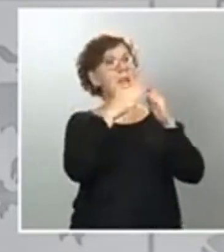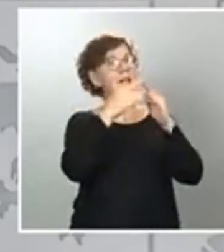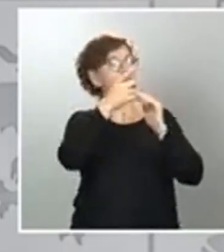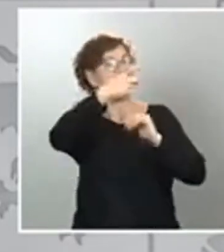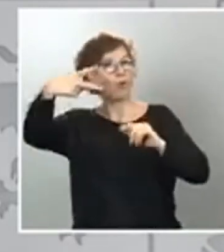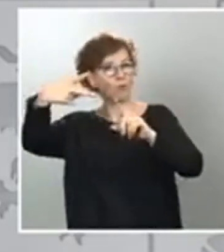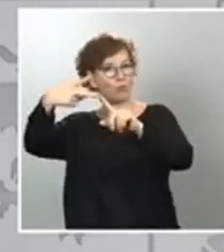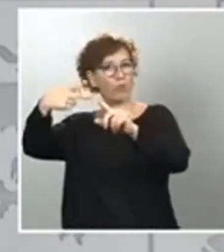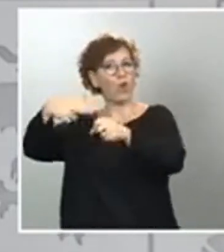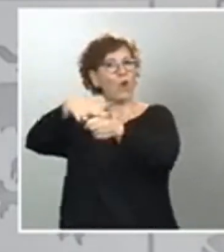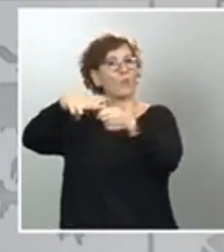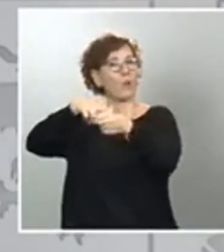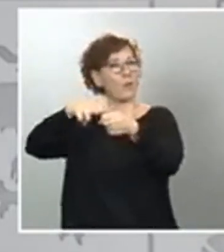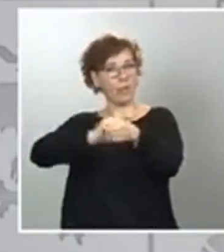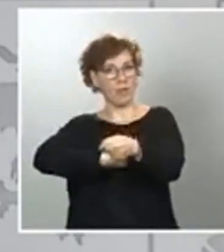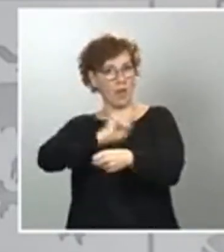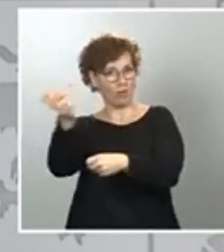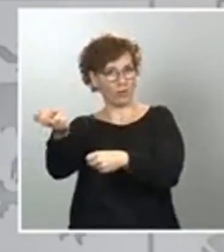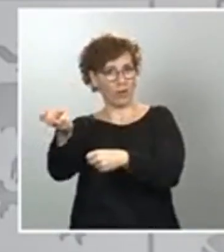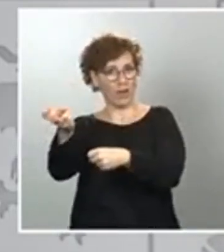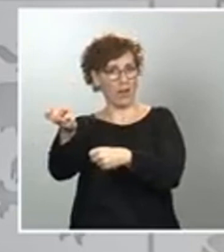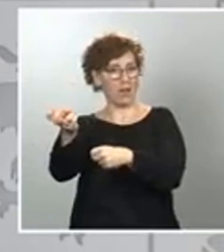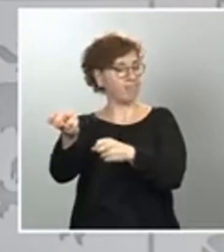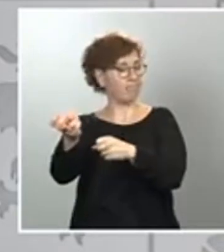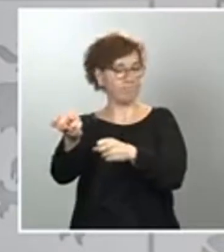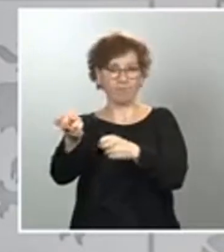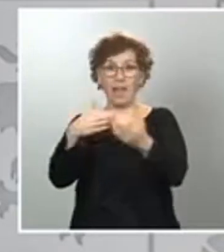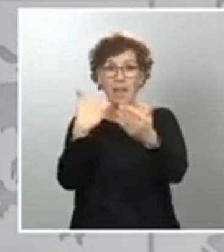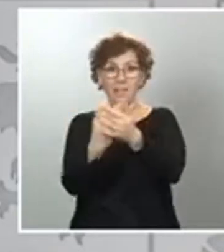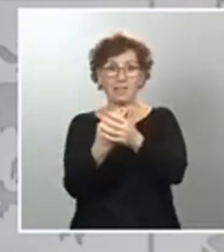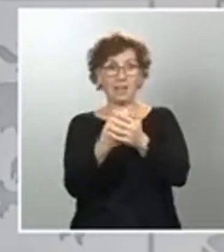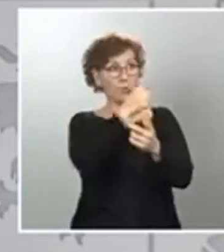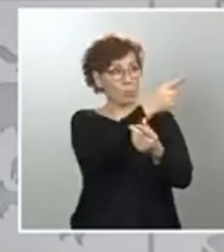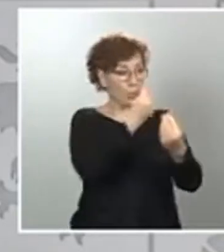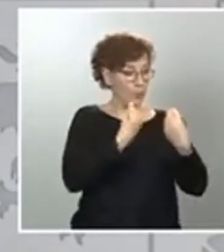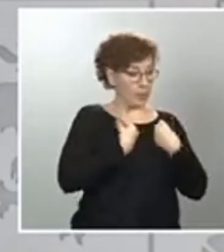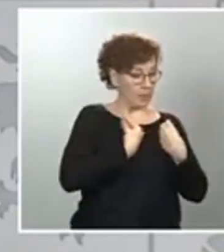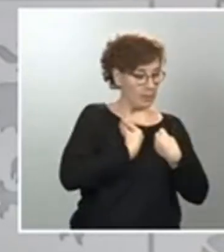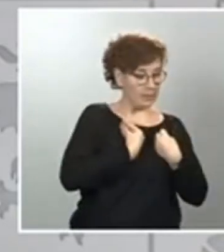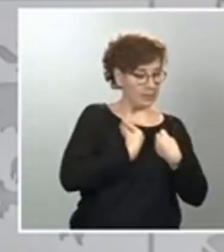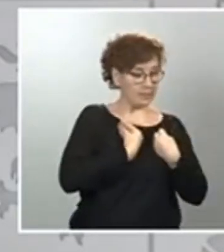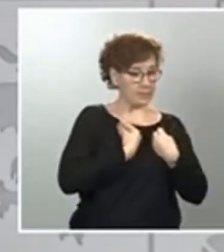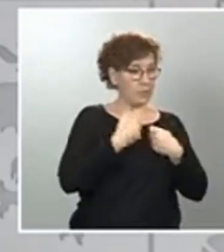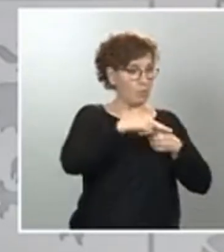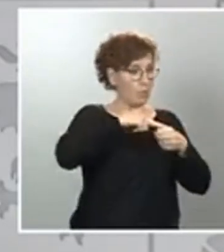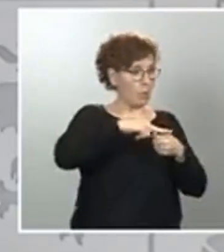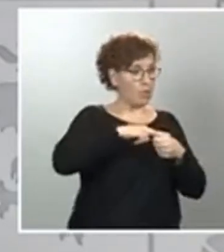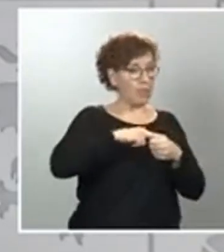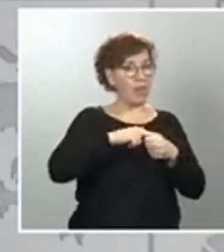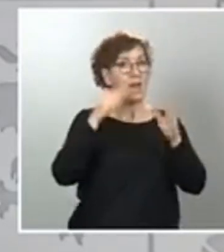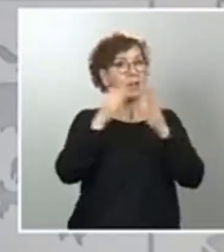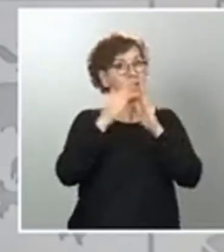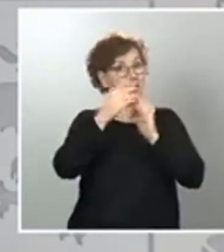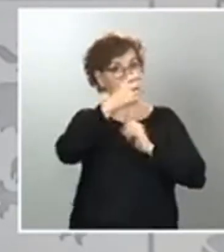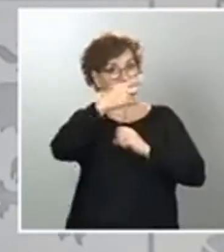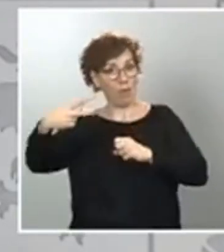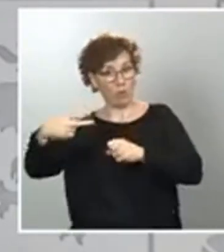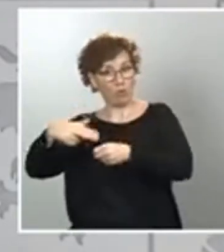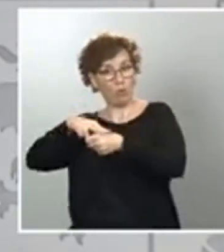que esas dos provincias en la que vive y en la que usted tenga la segunda residencia no estén en la nueva normalidad,